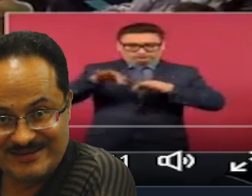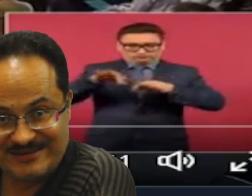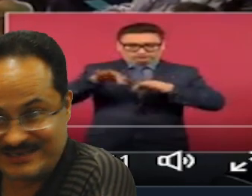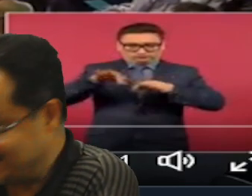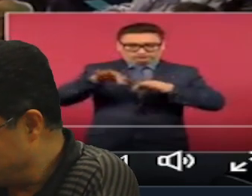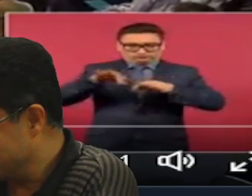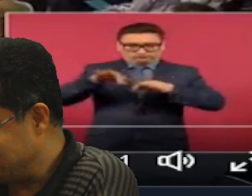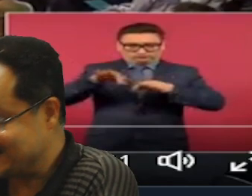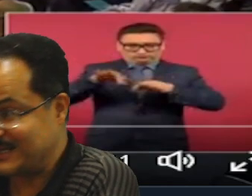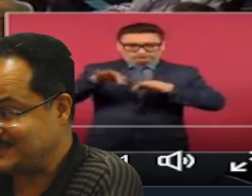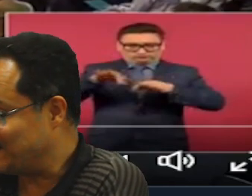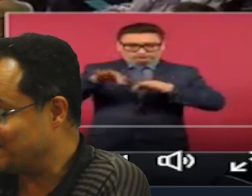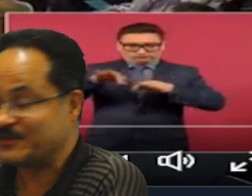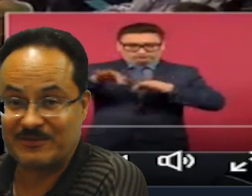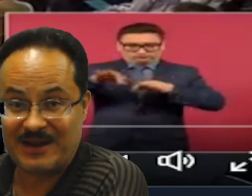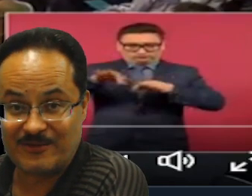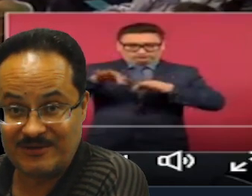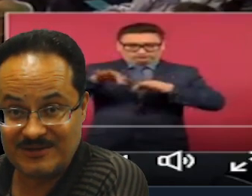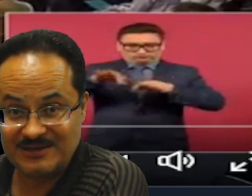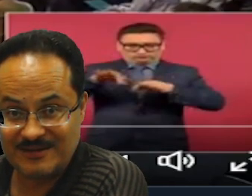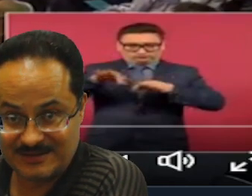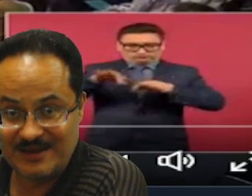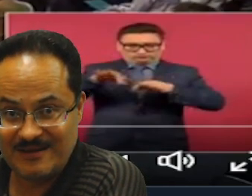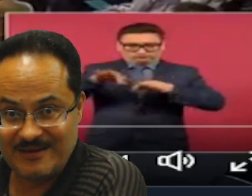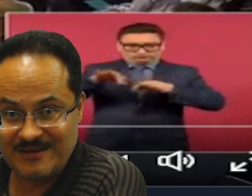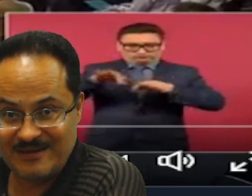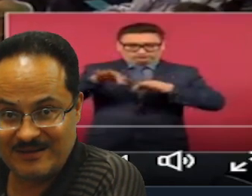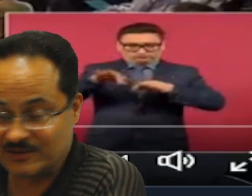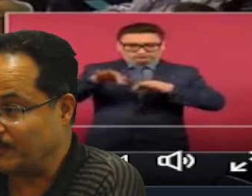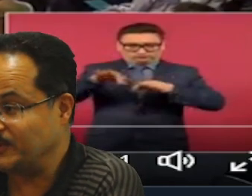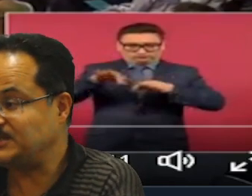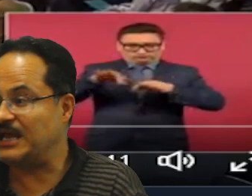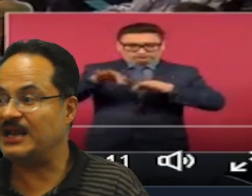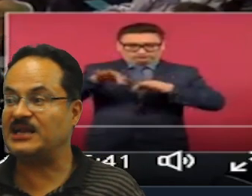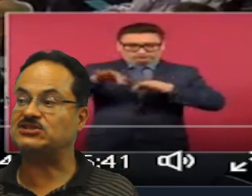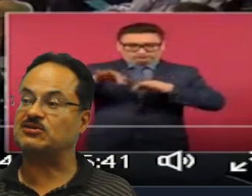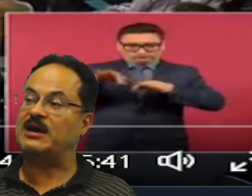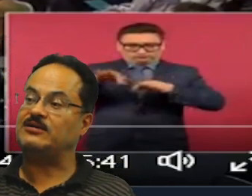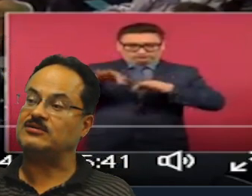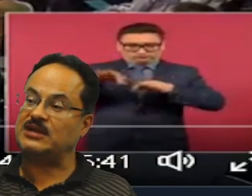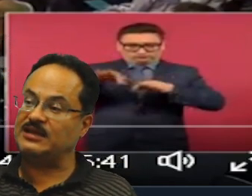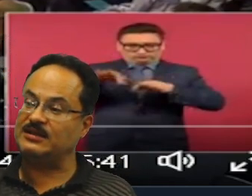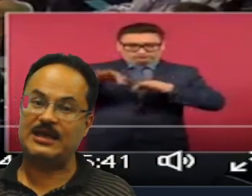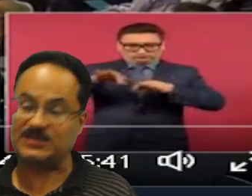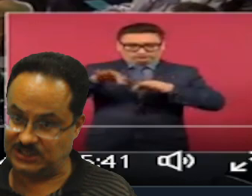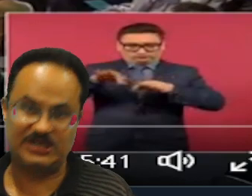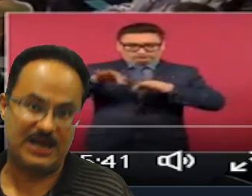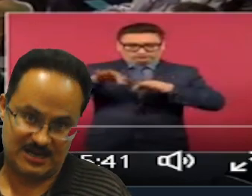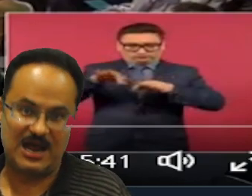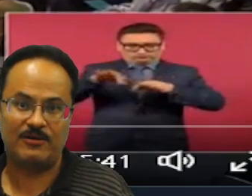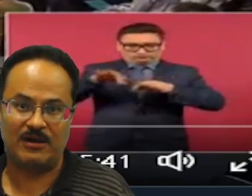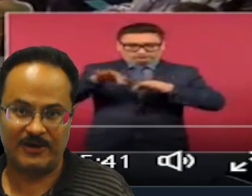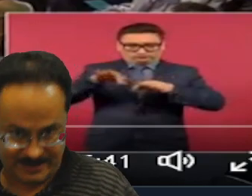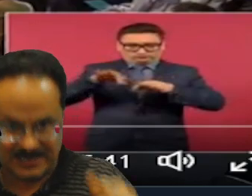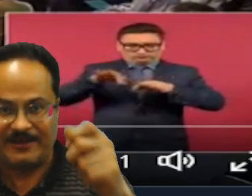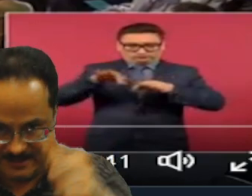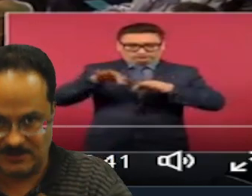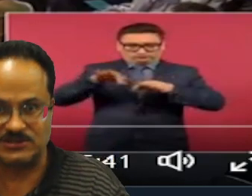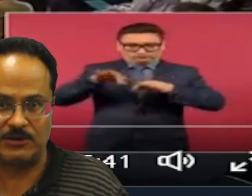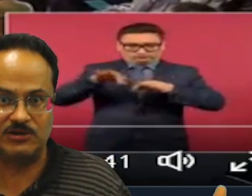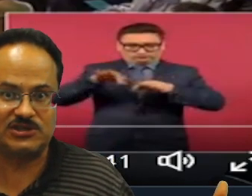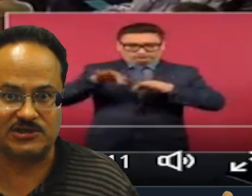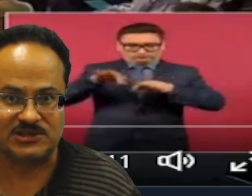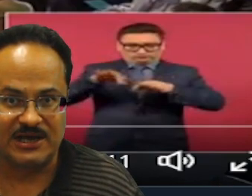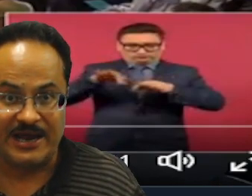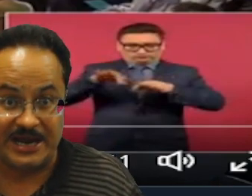Así es como se las gasta López Obrador Entonces como dice ya el ejército va en otra India Sí ya claro Ahora va la